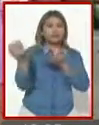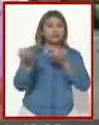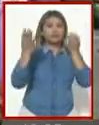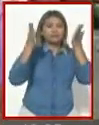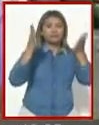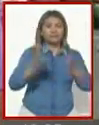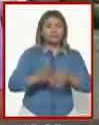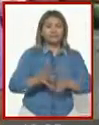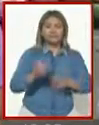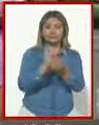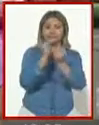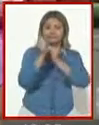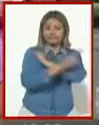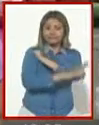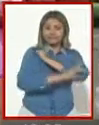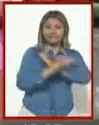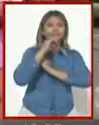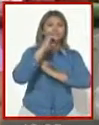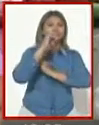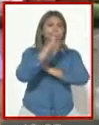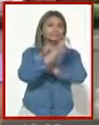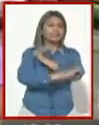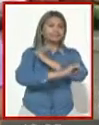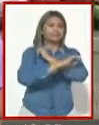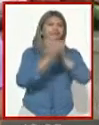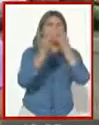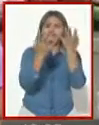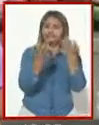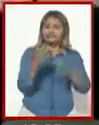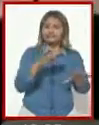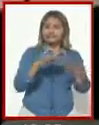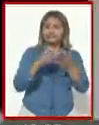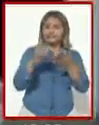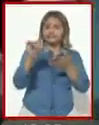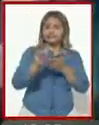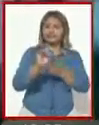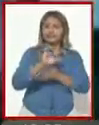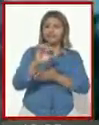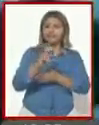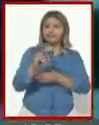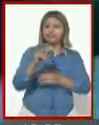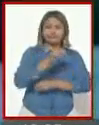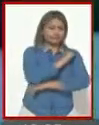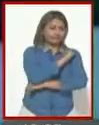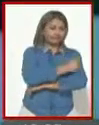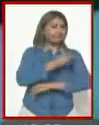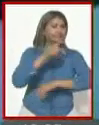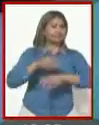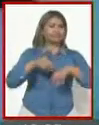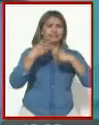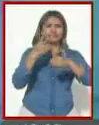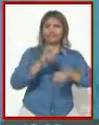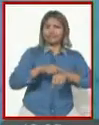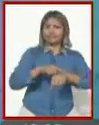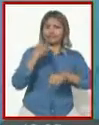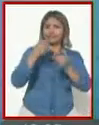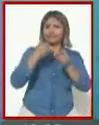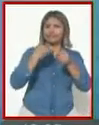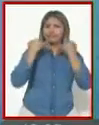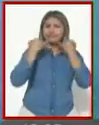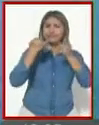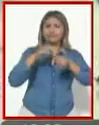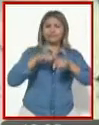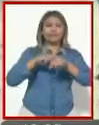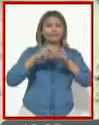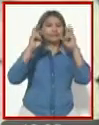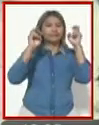empresarios nacionales, empresarios extranjeros que quieren ejecutar este proyecto. Los cívicos y autoridades no dieron un plazo al gobierno para que se pronuncie acerca de